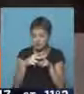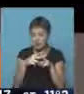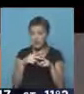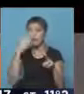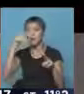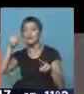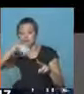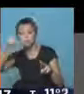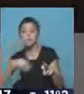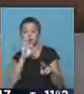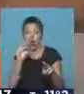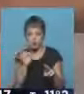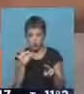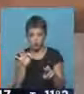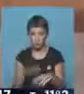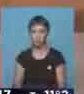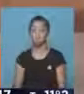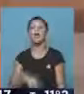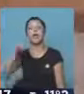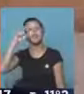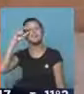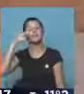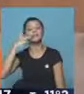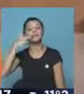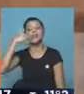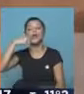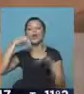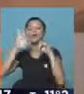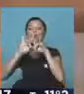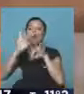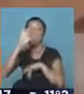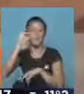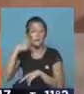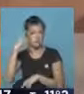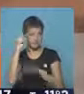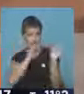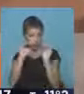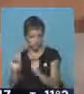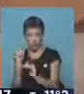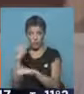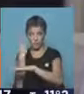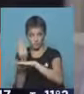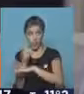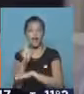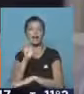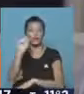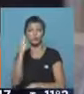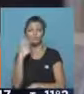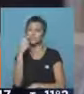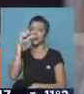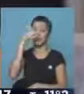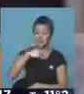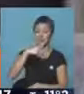ataque. Una opinión compartida por Edward Snowden, el ex analista de la CIA, asilado en Rusia, quien sostiene que la